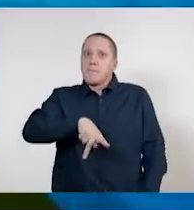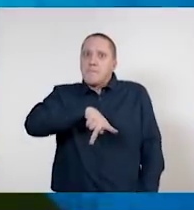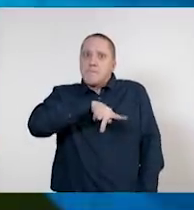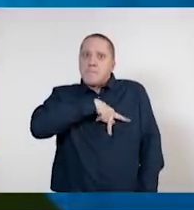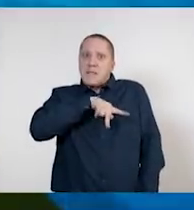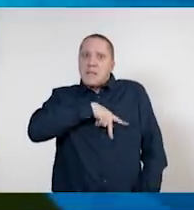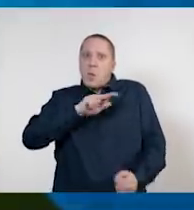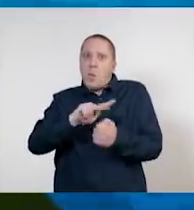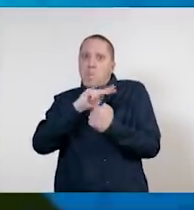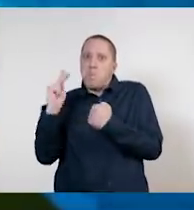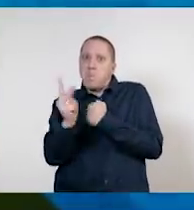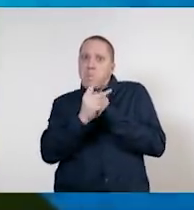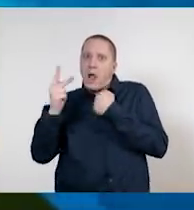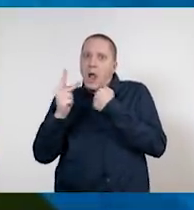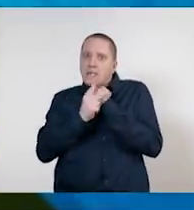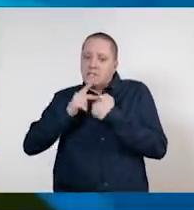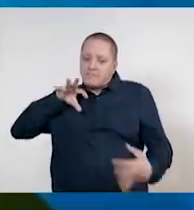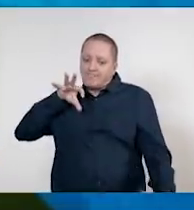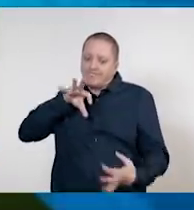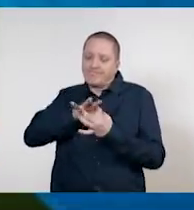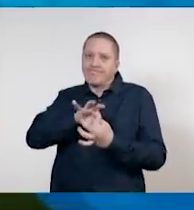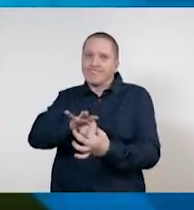Es mi